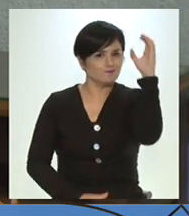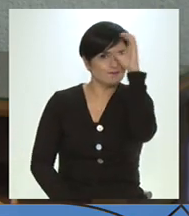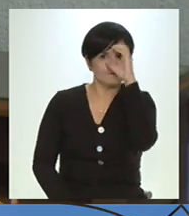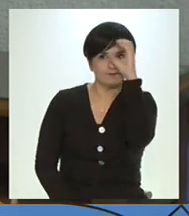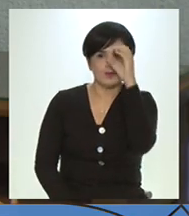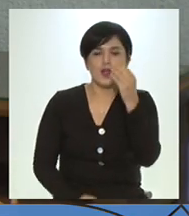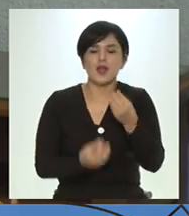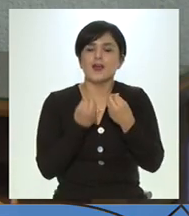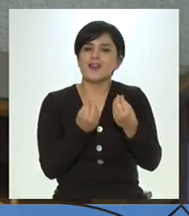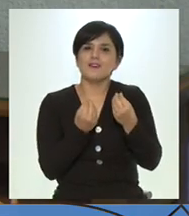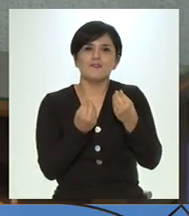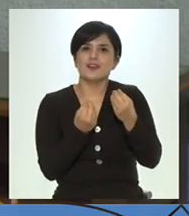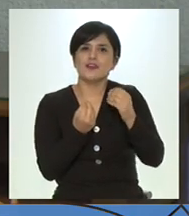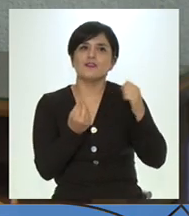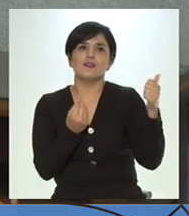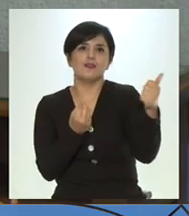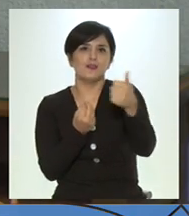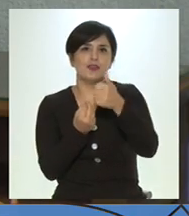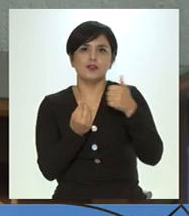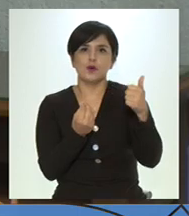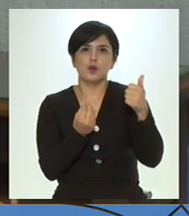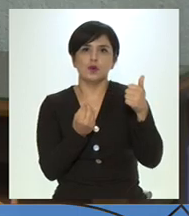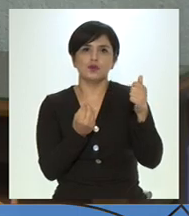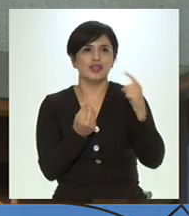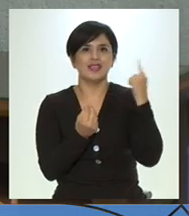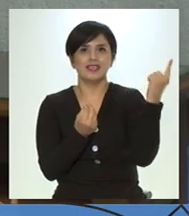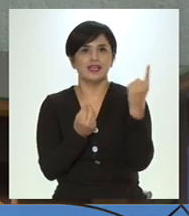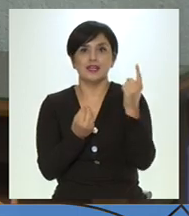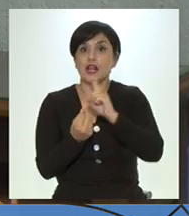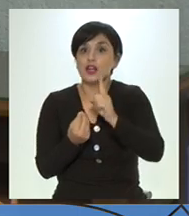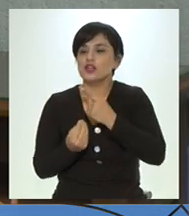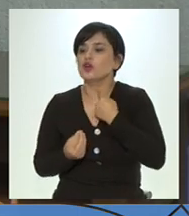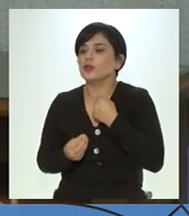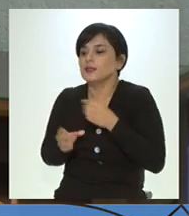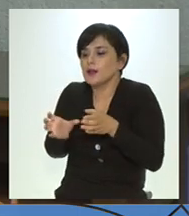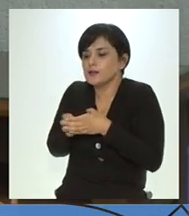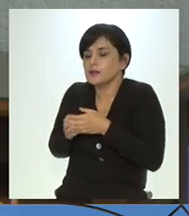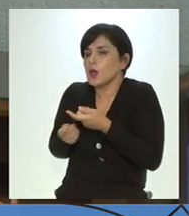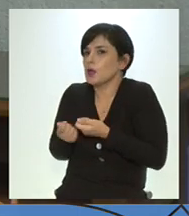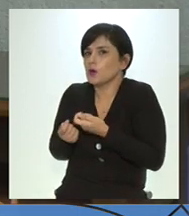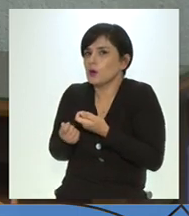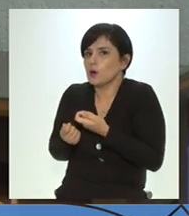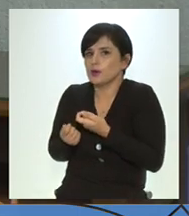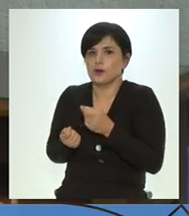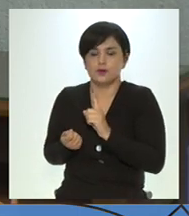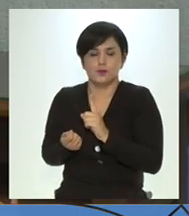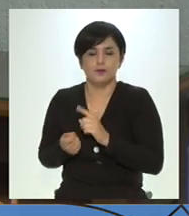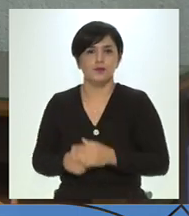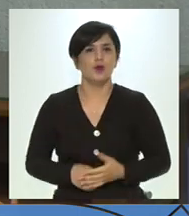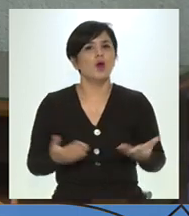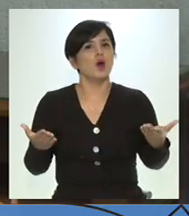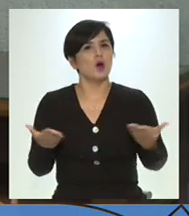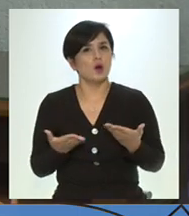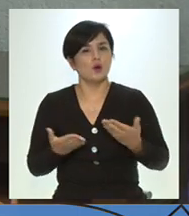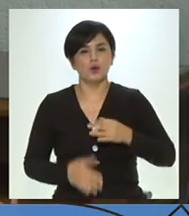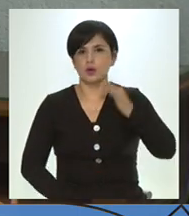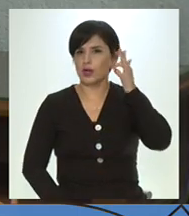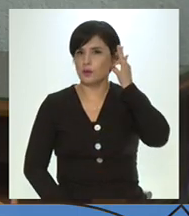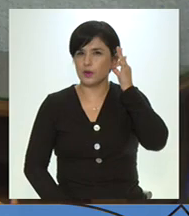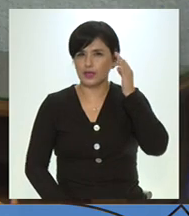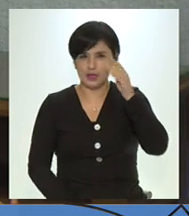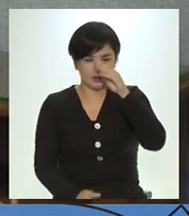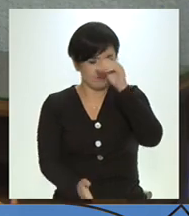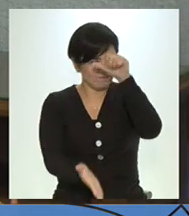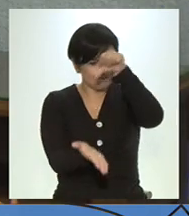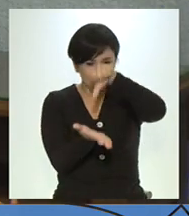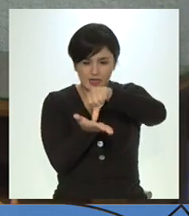general por sobre los intereses corporativos y puramente económicos como una mujer que poniendo en el centro de